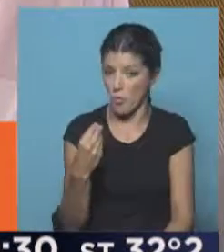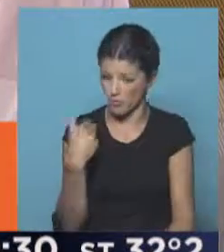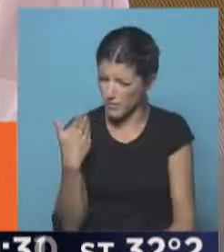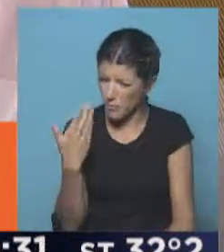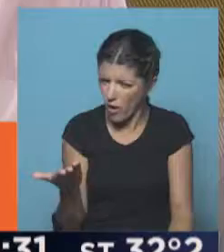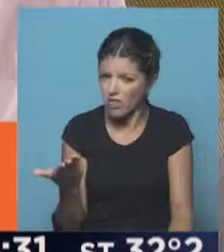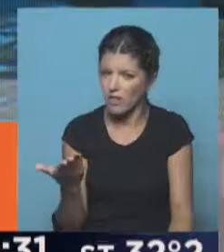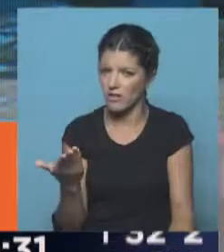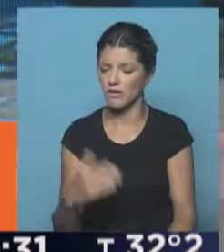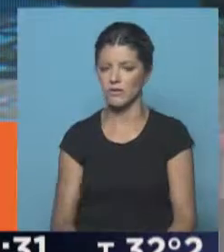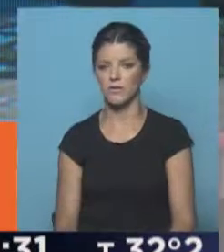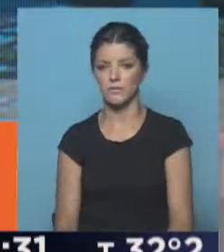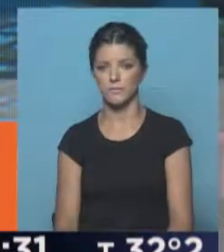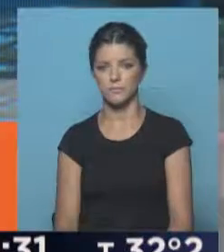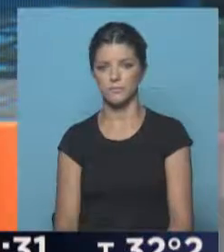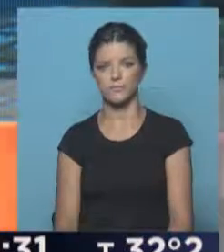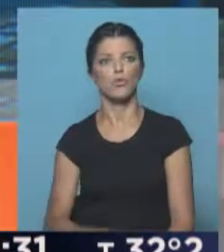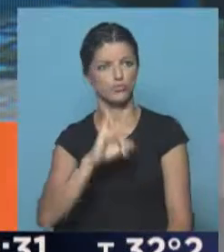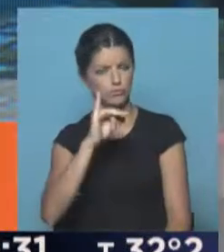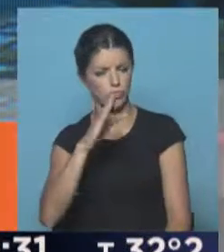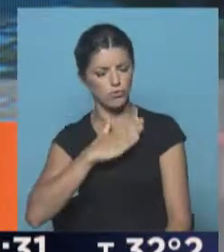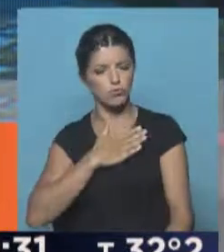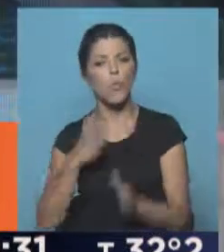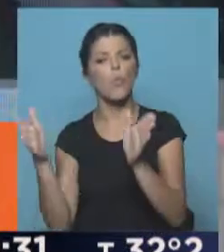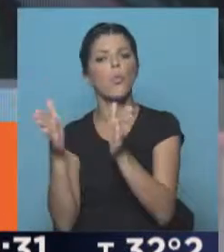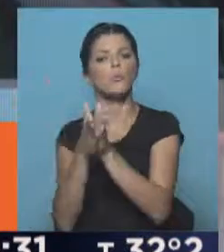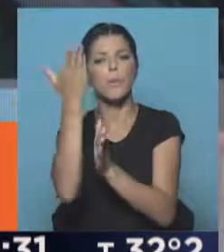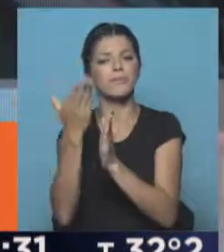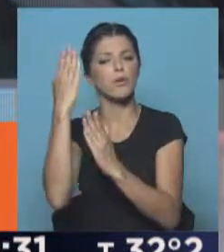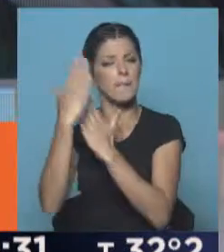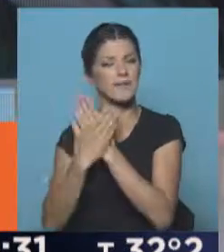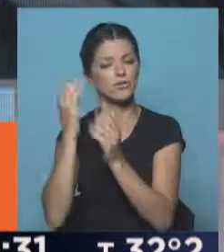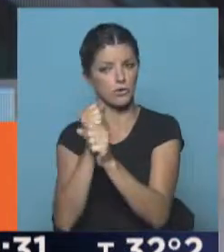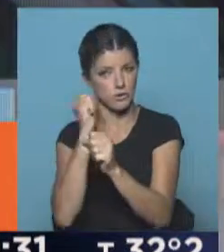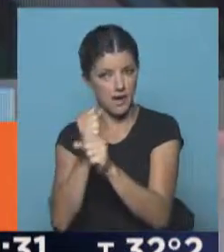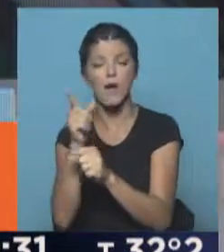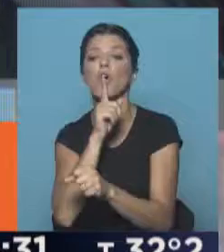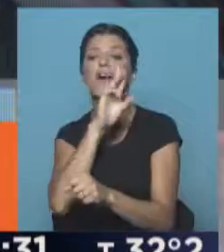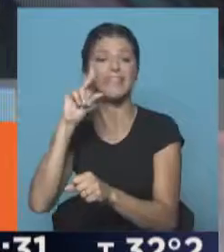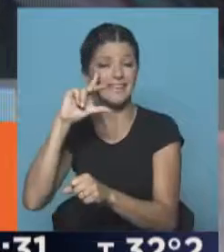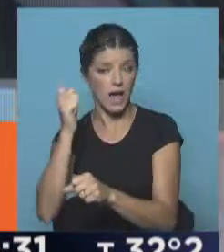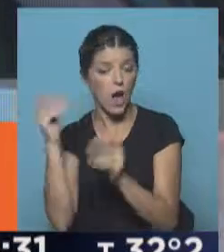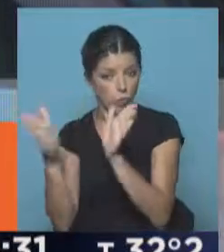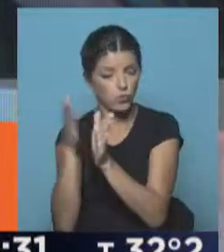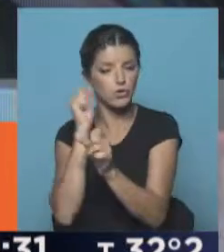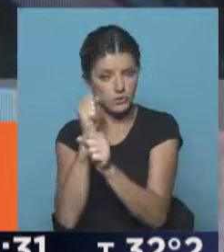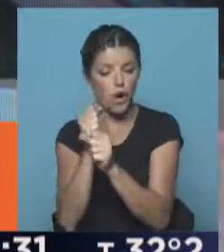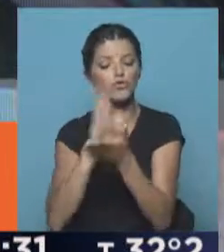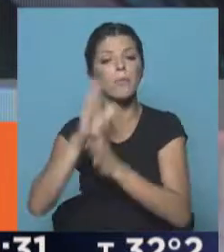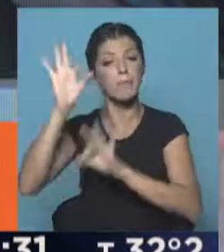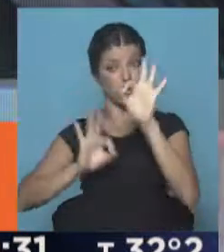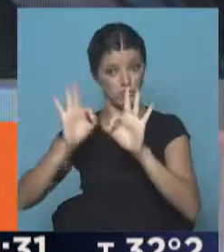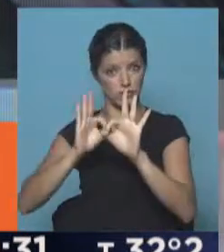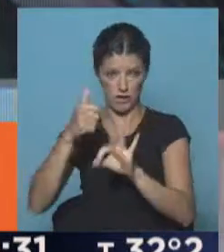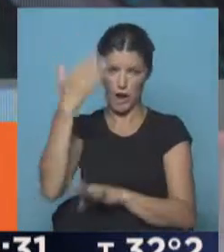desde la adicción si estamos trabajando muy fuerte con el ministro de trabajo jorge triacca en un programa que hicimos pruebas